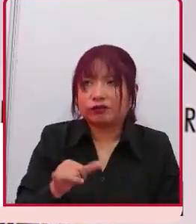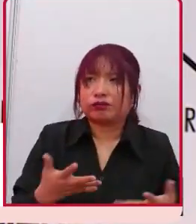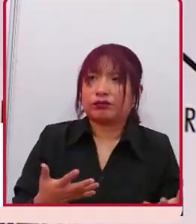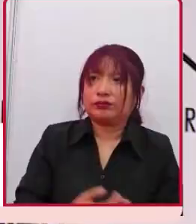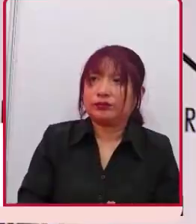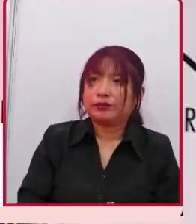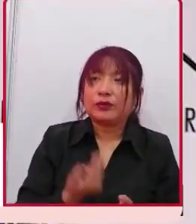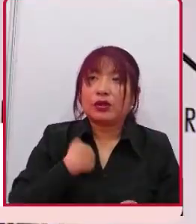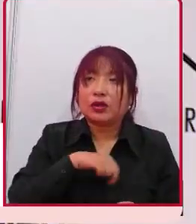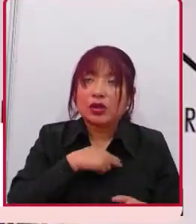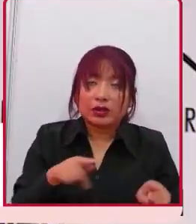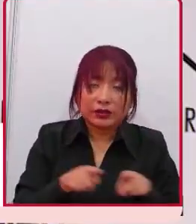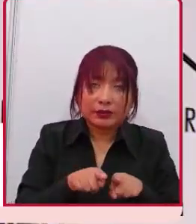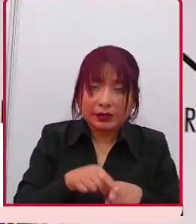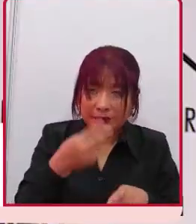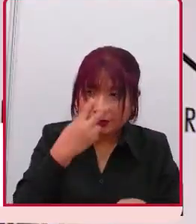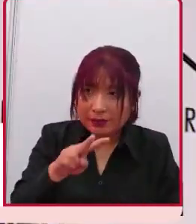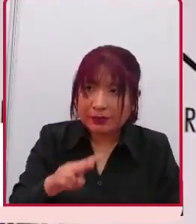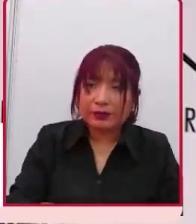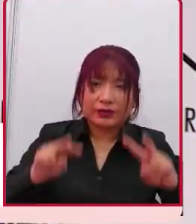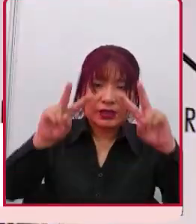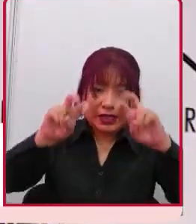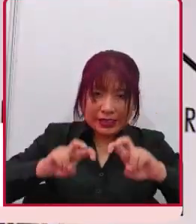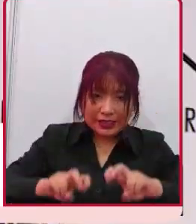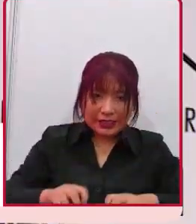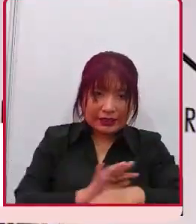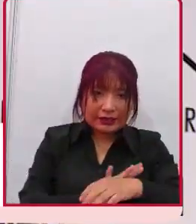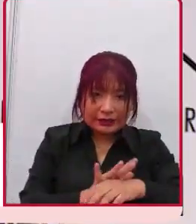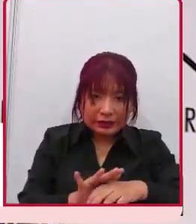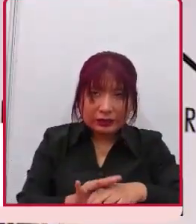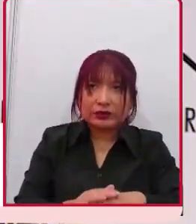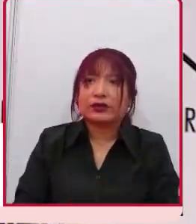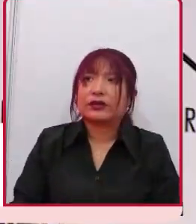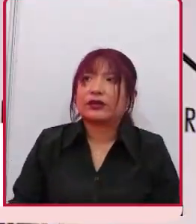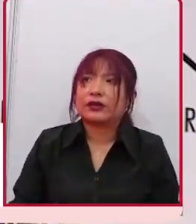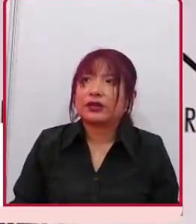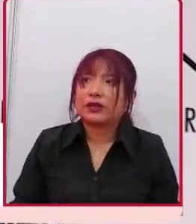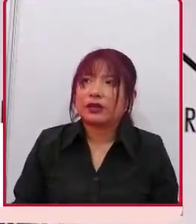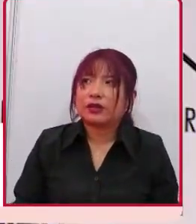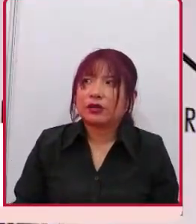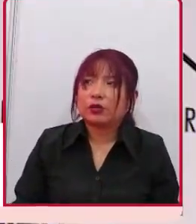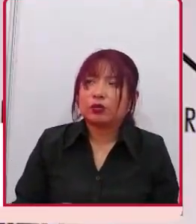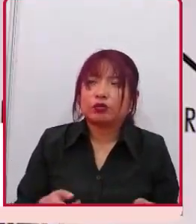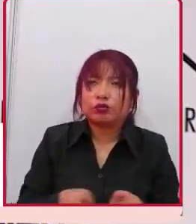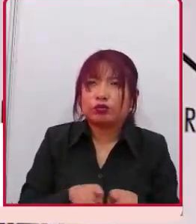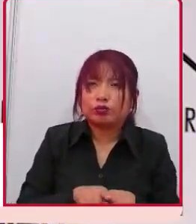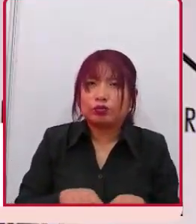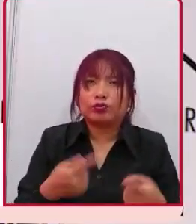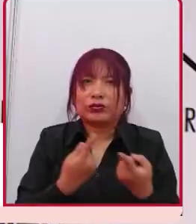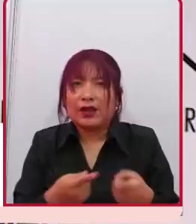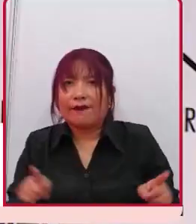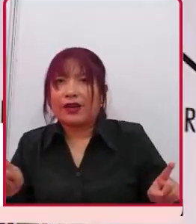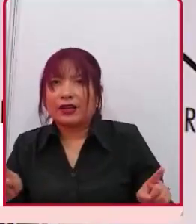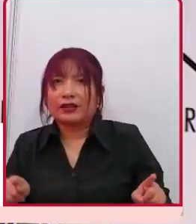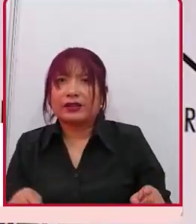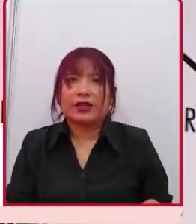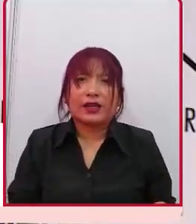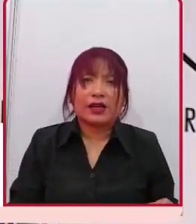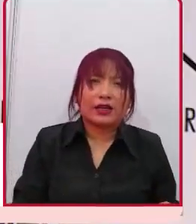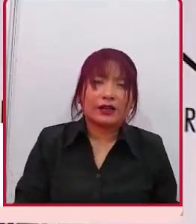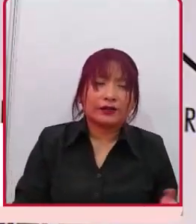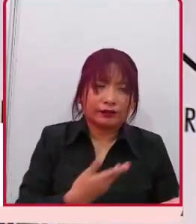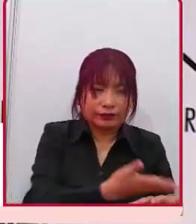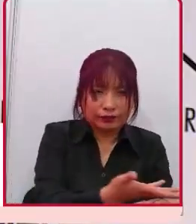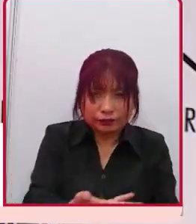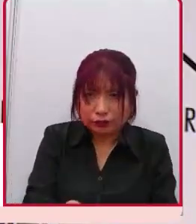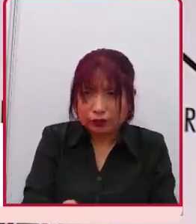este análisis textural era el grado de liberación. Como lo mencioné bastante, también había una diferencia entre la